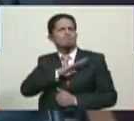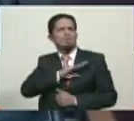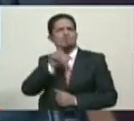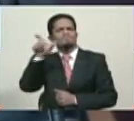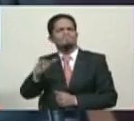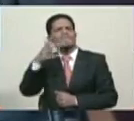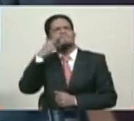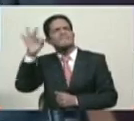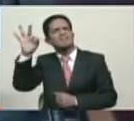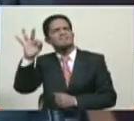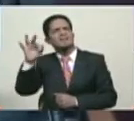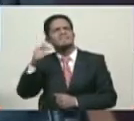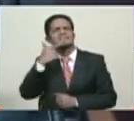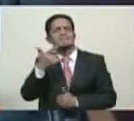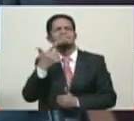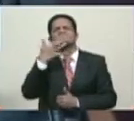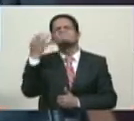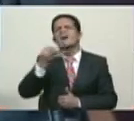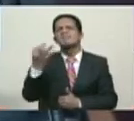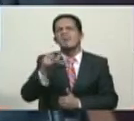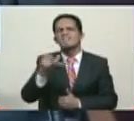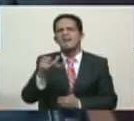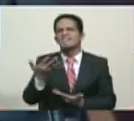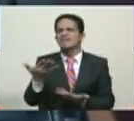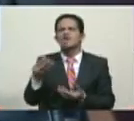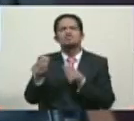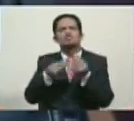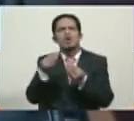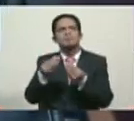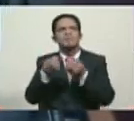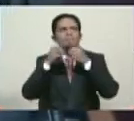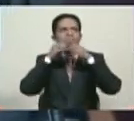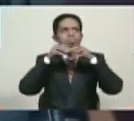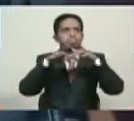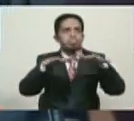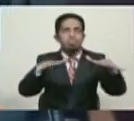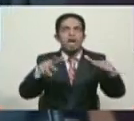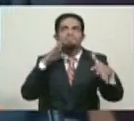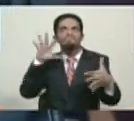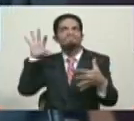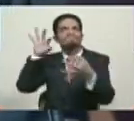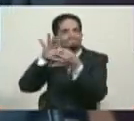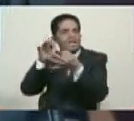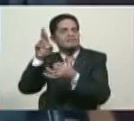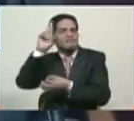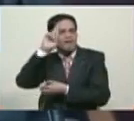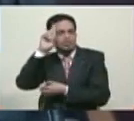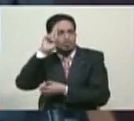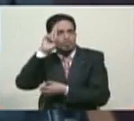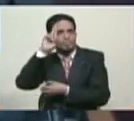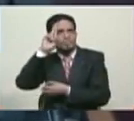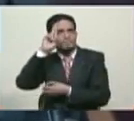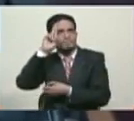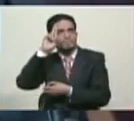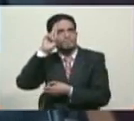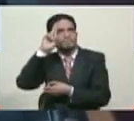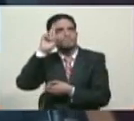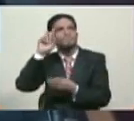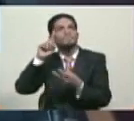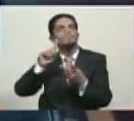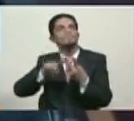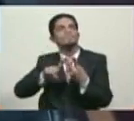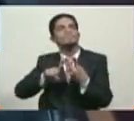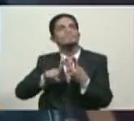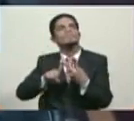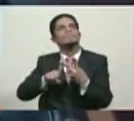no se hacen sentir sino cuando se observa la cadena de causas que las enlaza con otras. Y en términos de introspección e